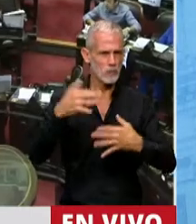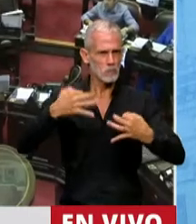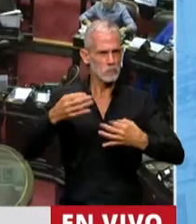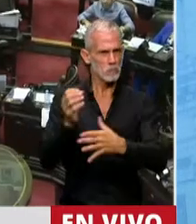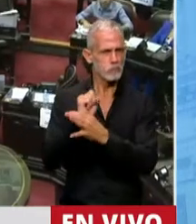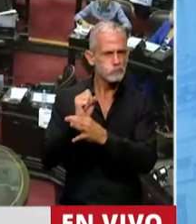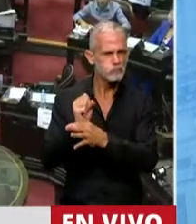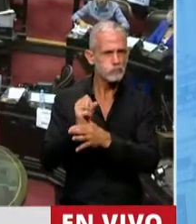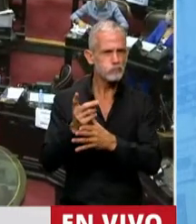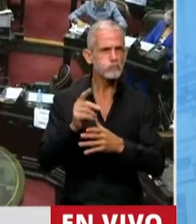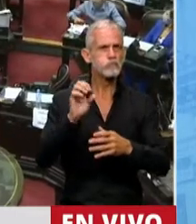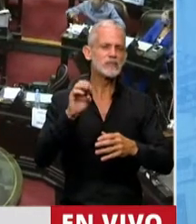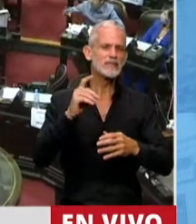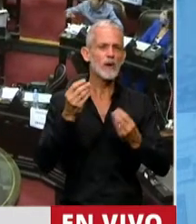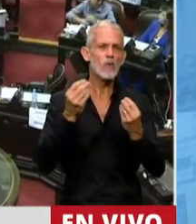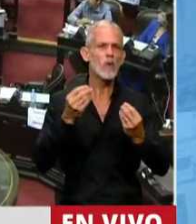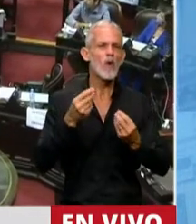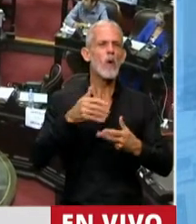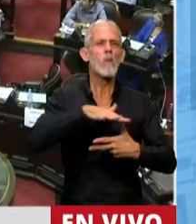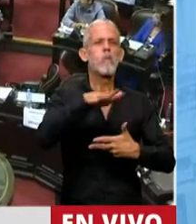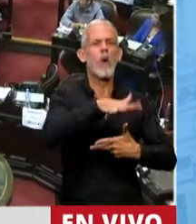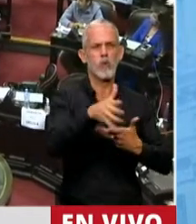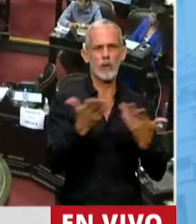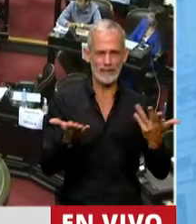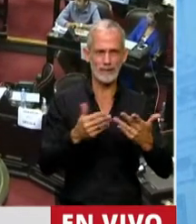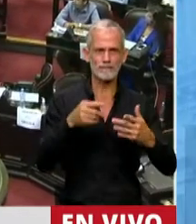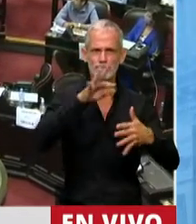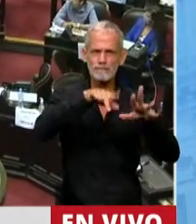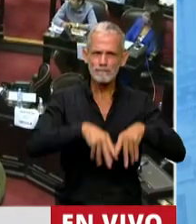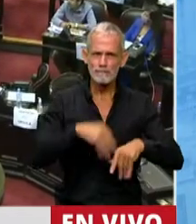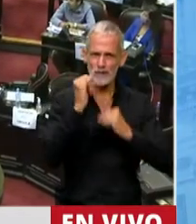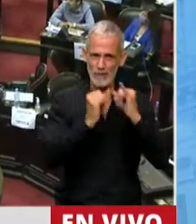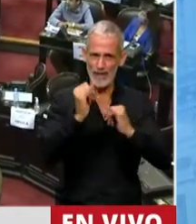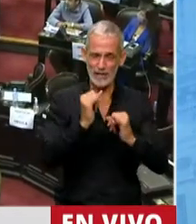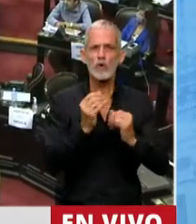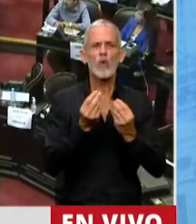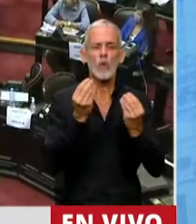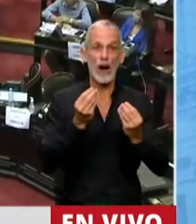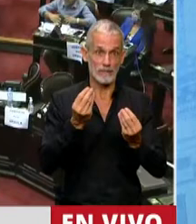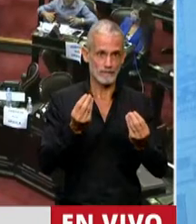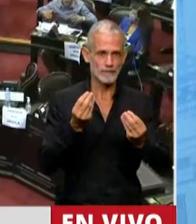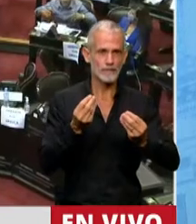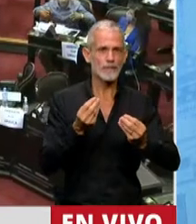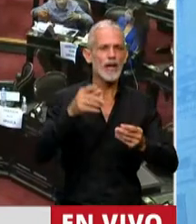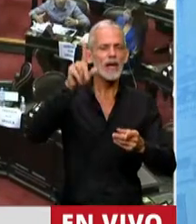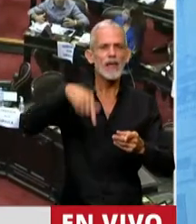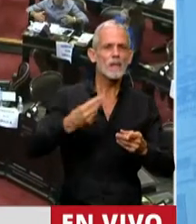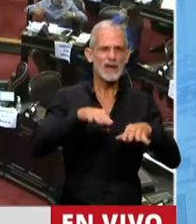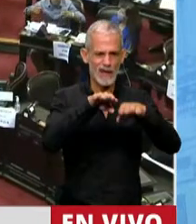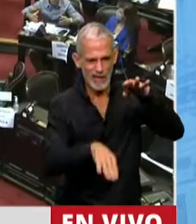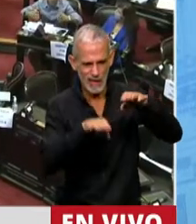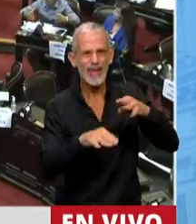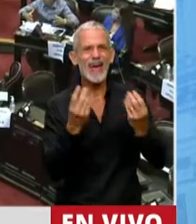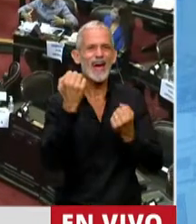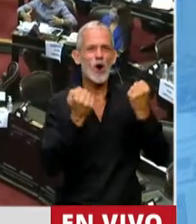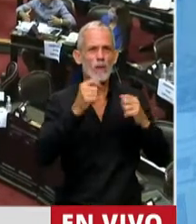serios, que se llama La paradoja populista, que expresa muy bien esta tesis, que es la idea de que la fuente de los desequilibrios